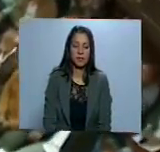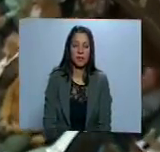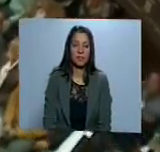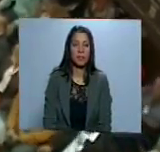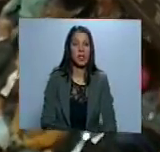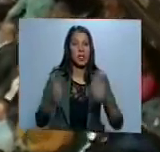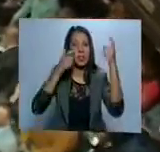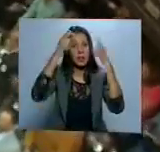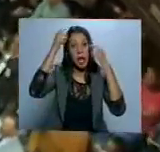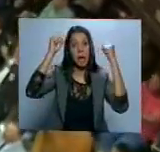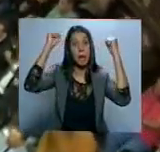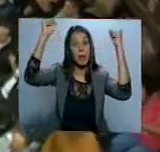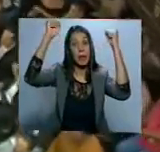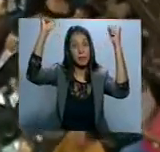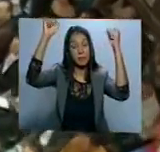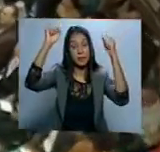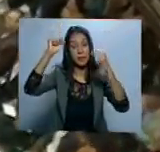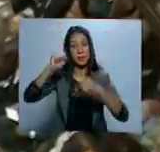Chávez vive.